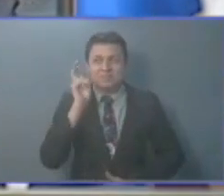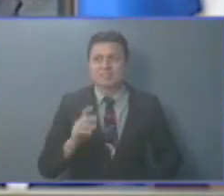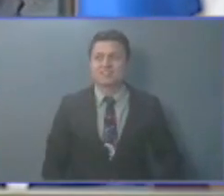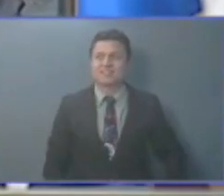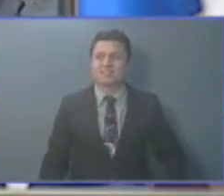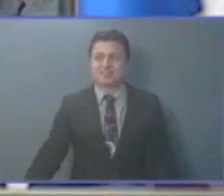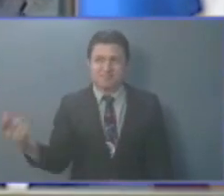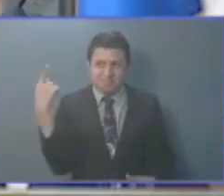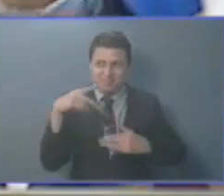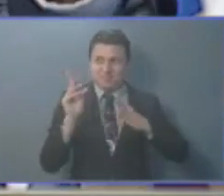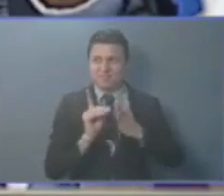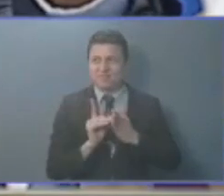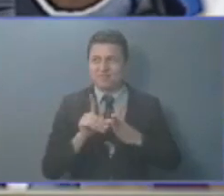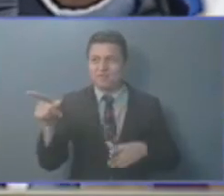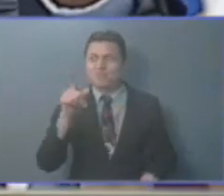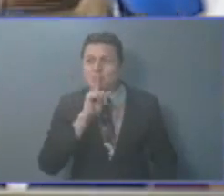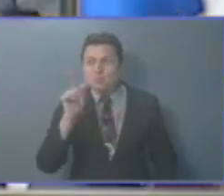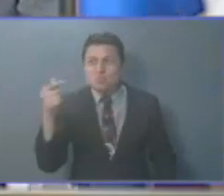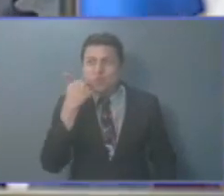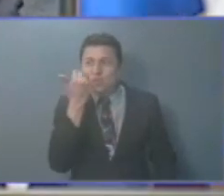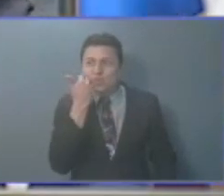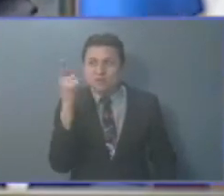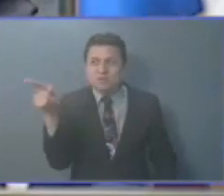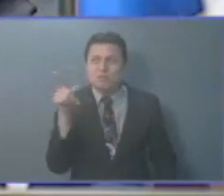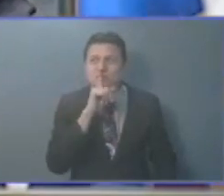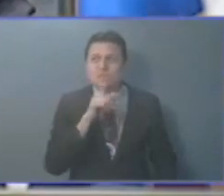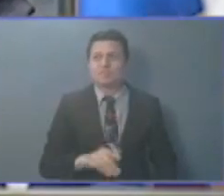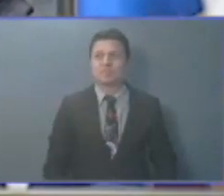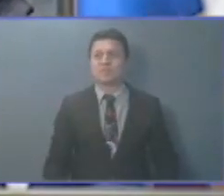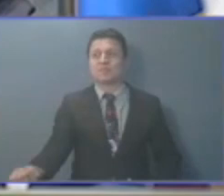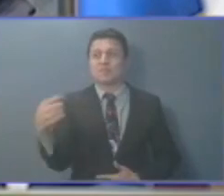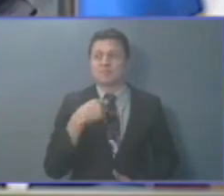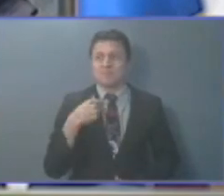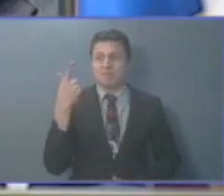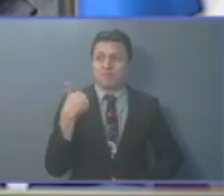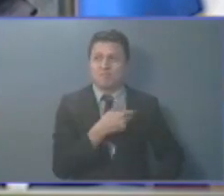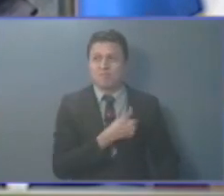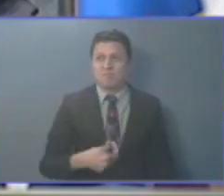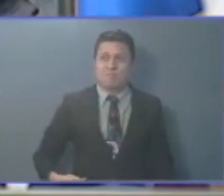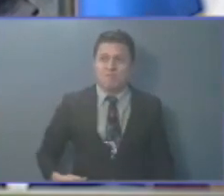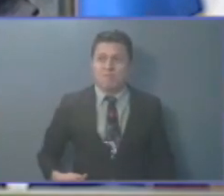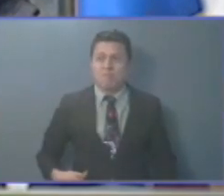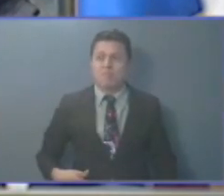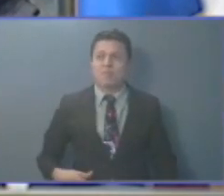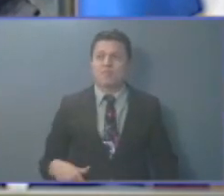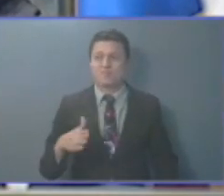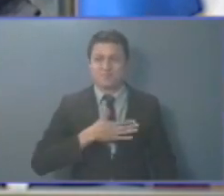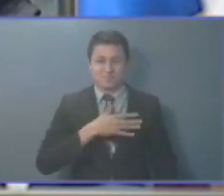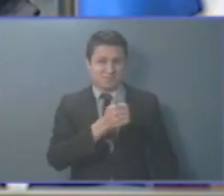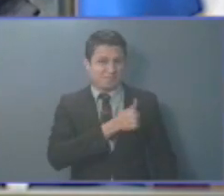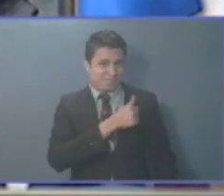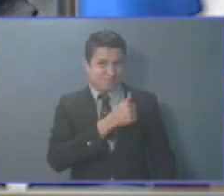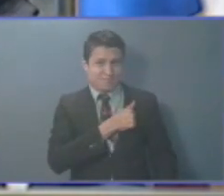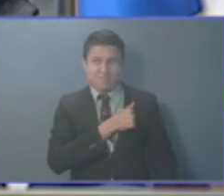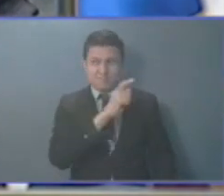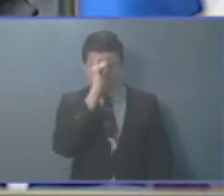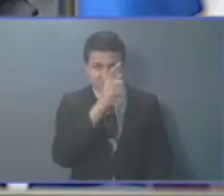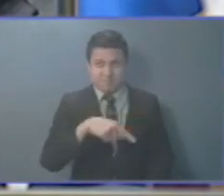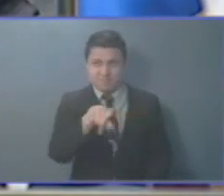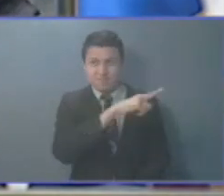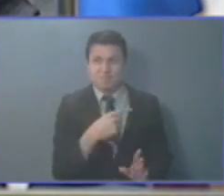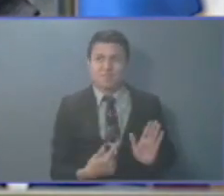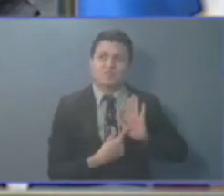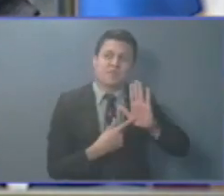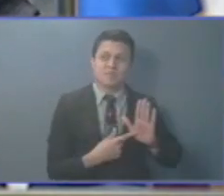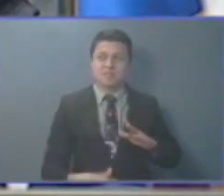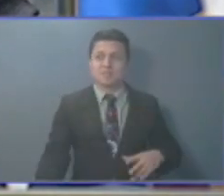Señores diputados, guarde silencio, joven. En mi calidad de presidente de la República, es mi deber dirigirme a ustedes para manifestarles